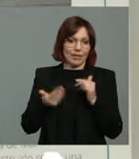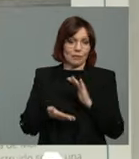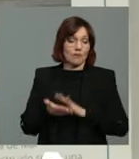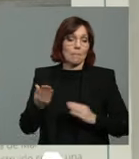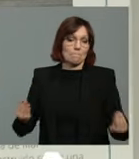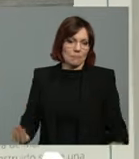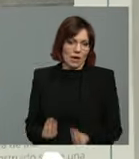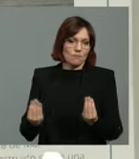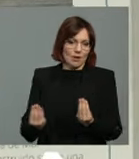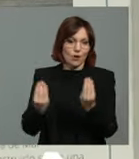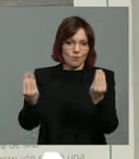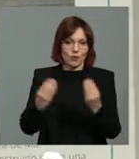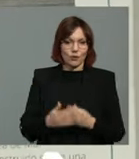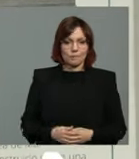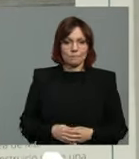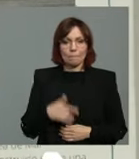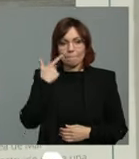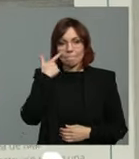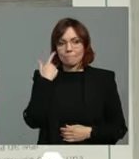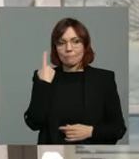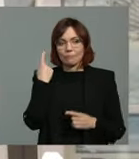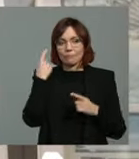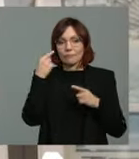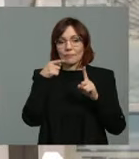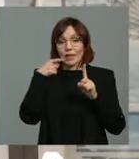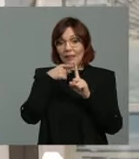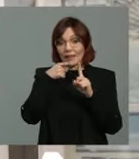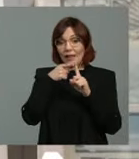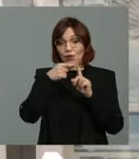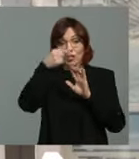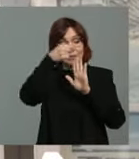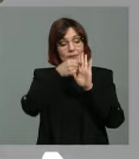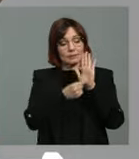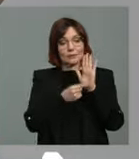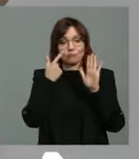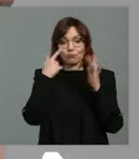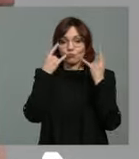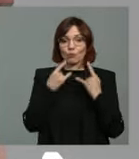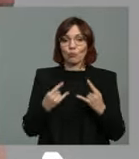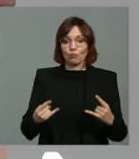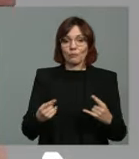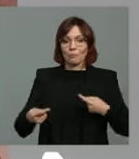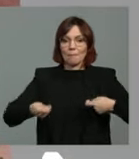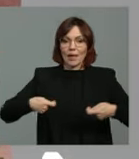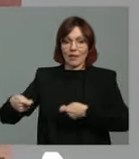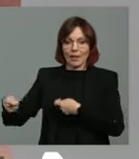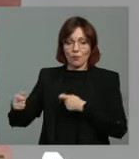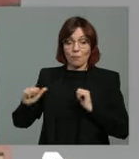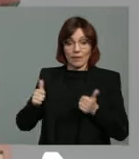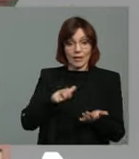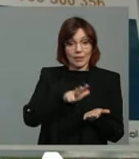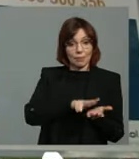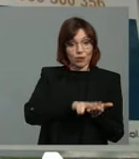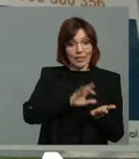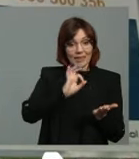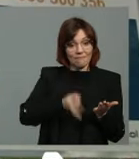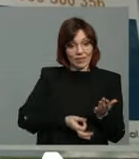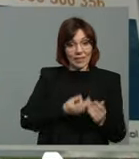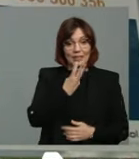signos bastante interesantes que ya empezamos a ver nosotros en el mercado como que por ejemplo ya no solo empieza a haber hipotecas fijas por debajo del